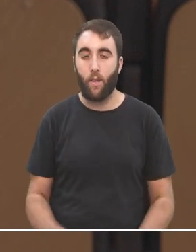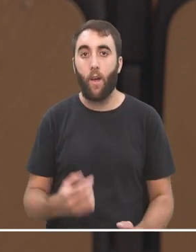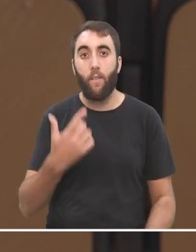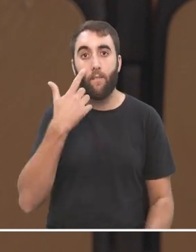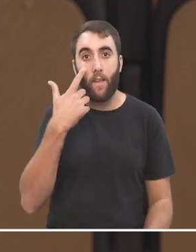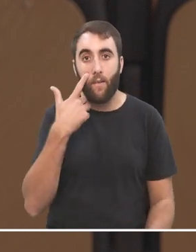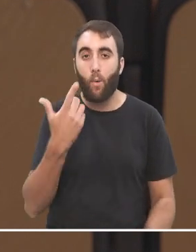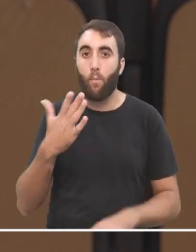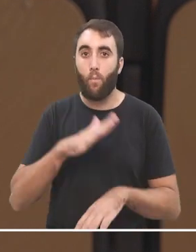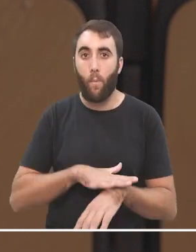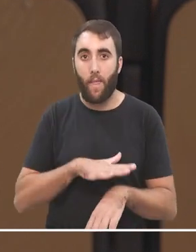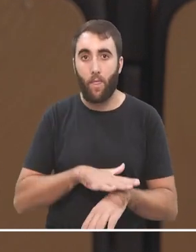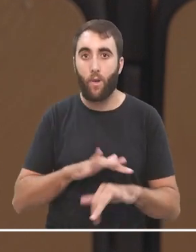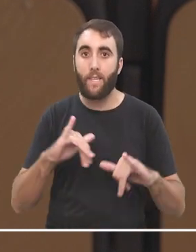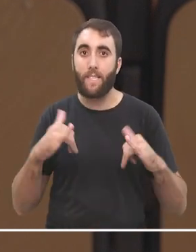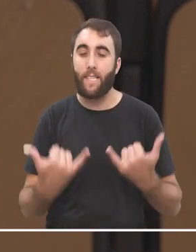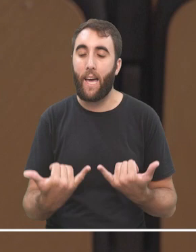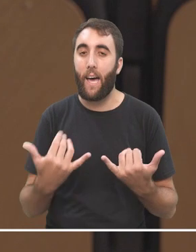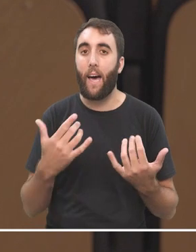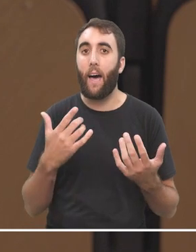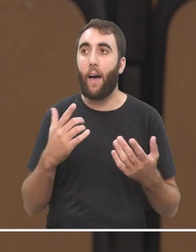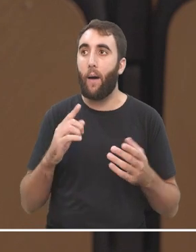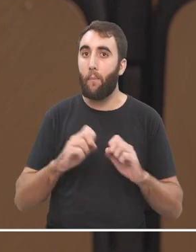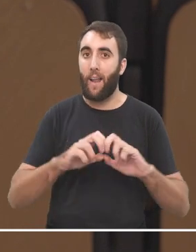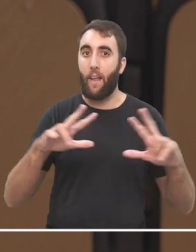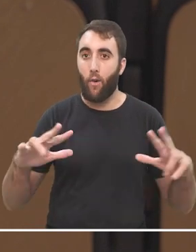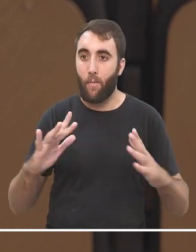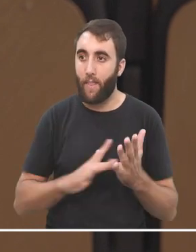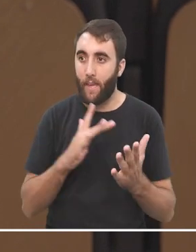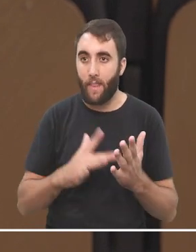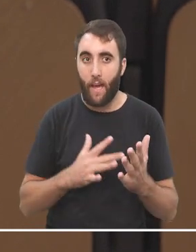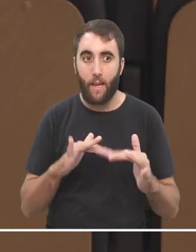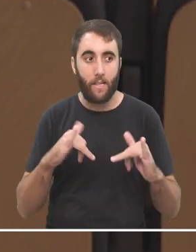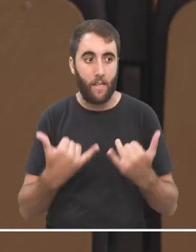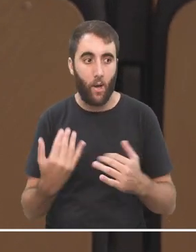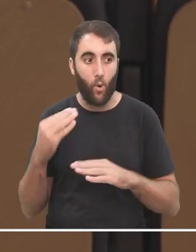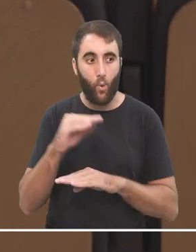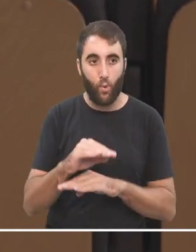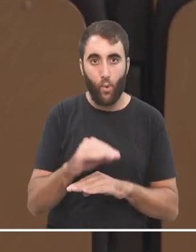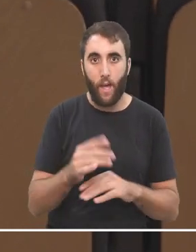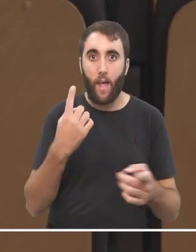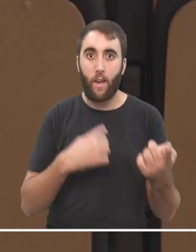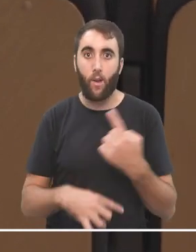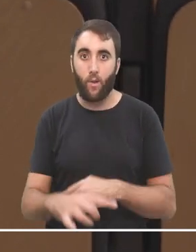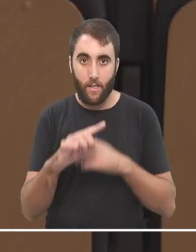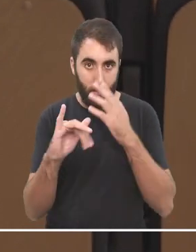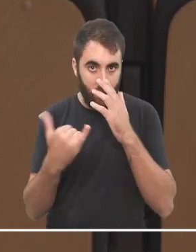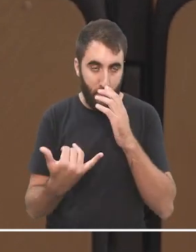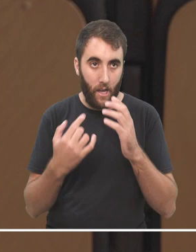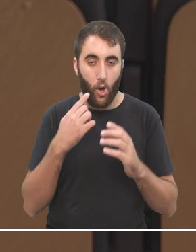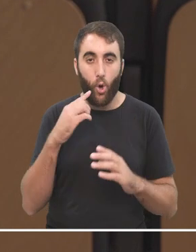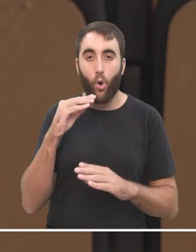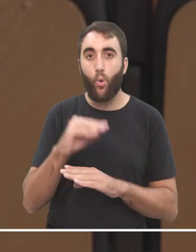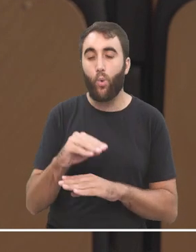Vivimos en un momento en el que las plataformas digitales dominan nuestro consumo de cultura y, por lo tanto, ese consumo